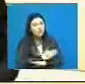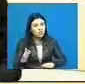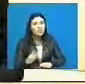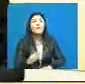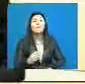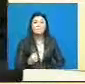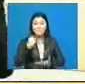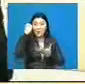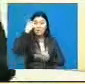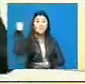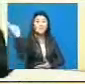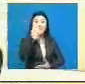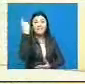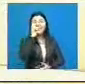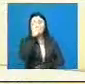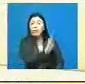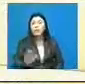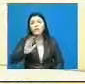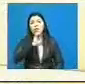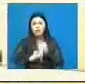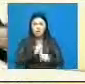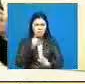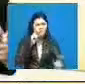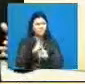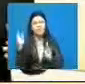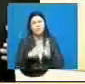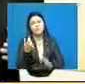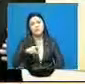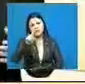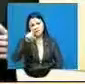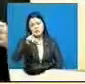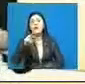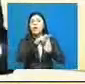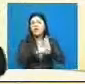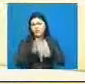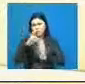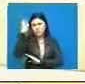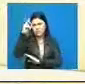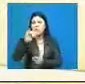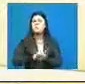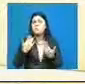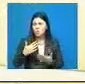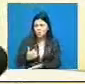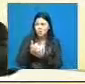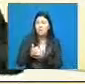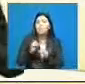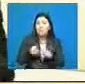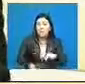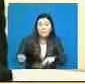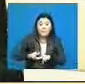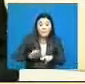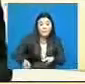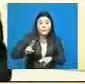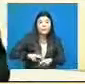de la Nación para la vigencia 2016. Y la regla fiscal, por cierto, nos dio un espacio adicional, nos permitió